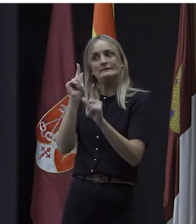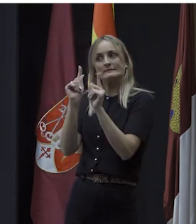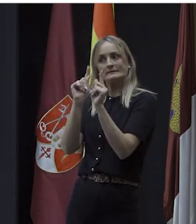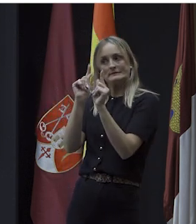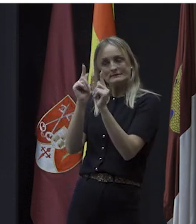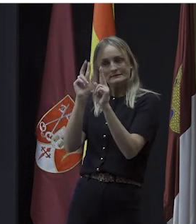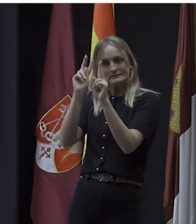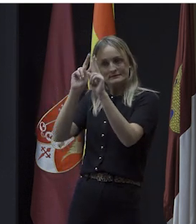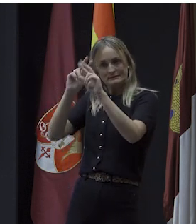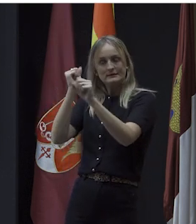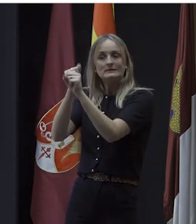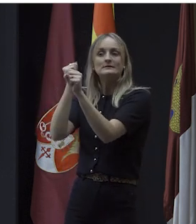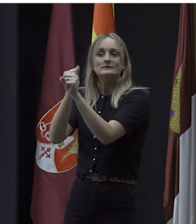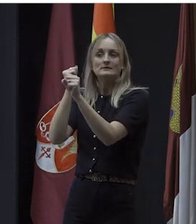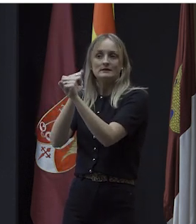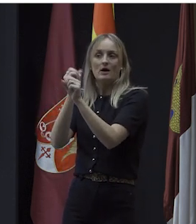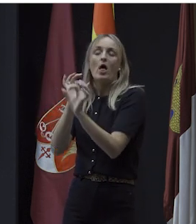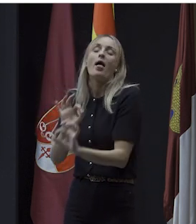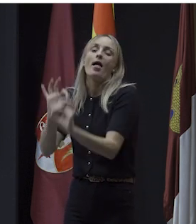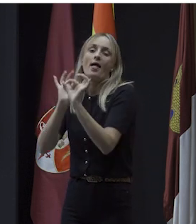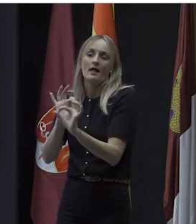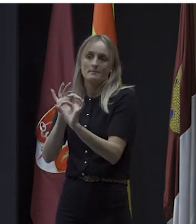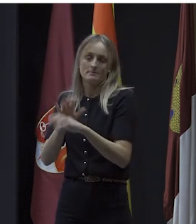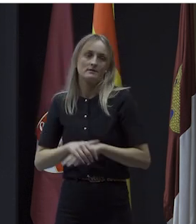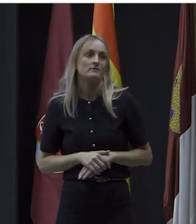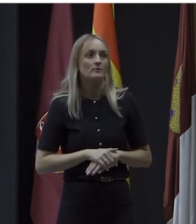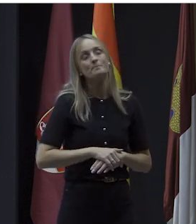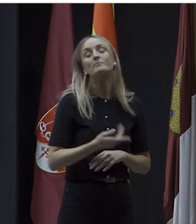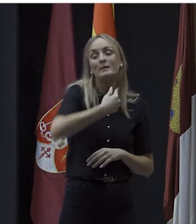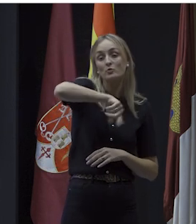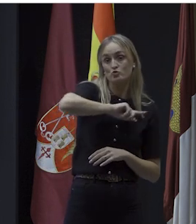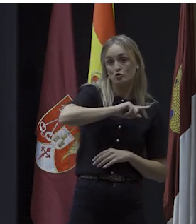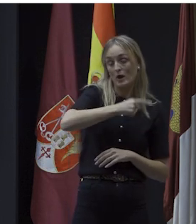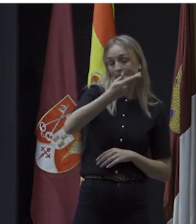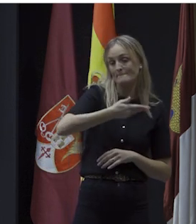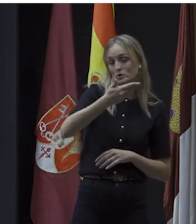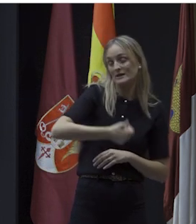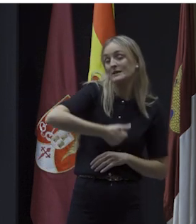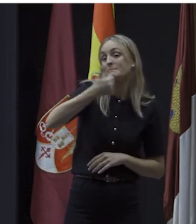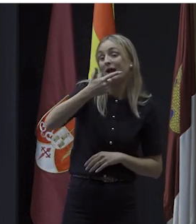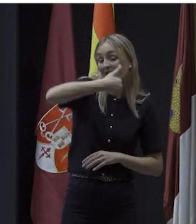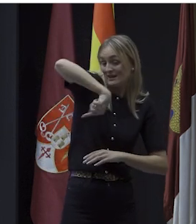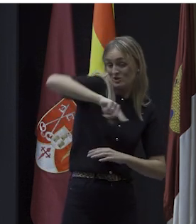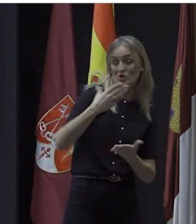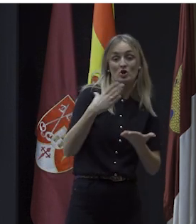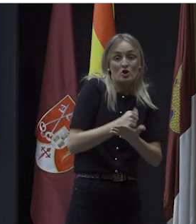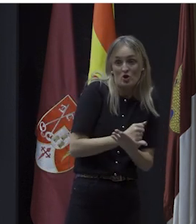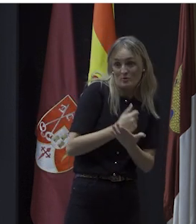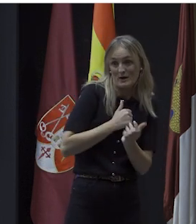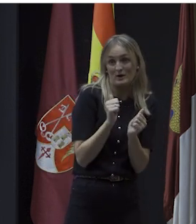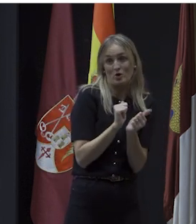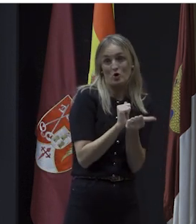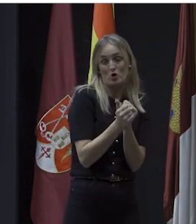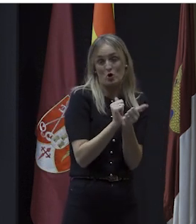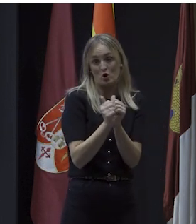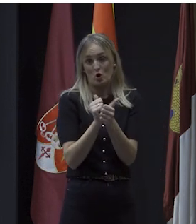actuaciones específicas para esas áreas. Y lo más importante para nosotros es que todo esto se fue copiando y